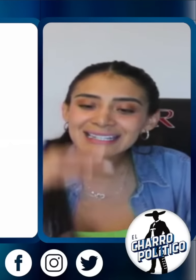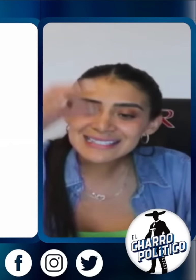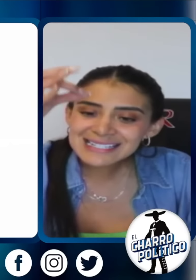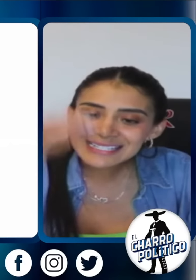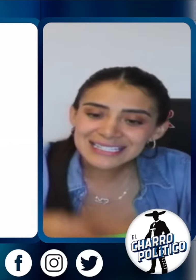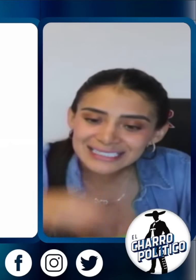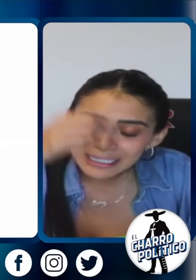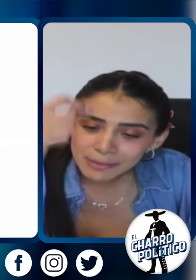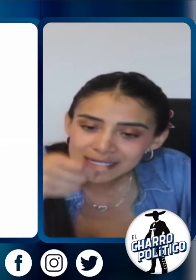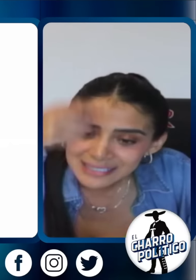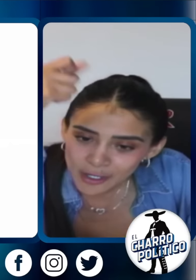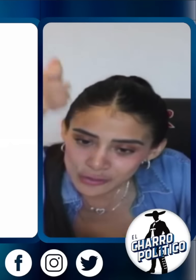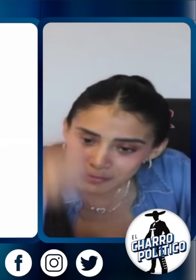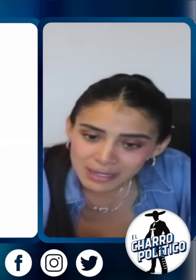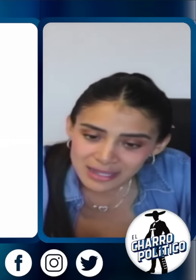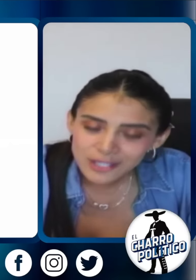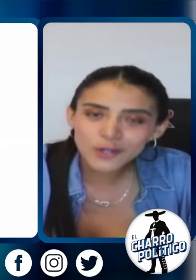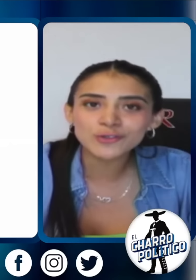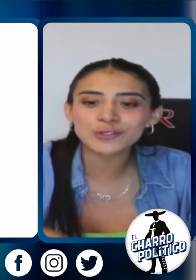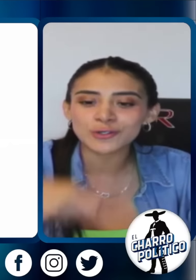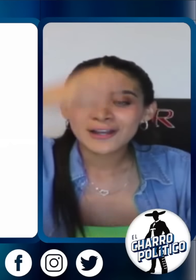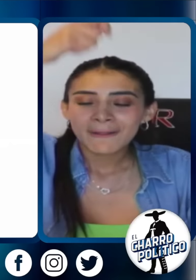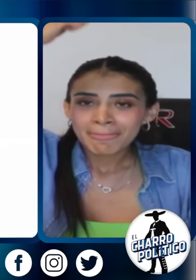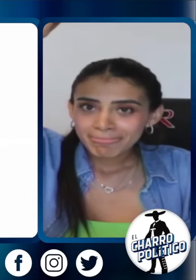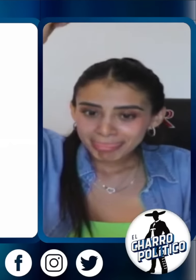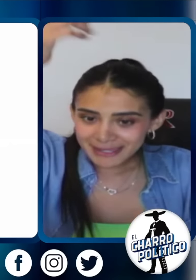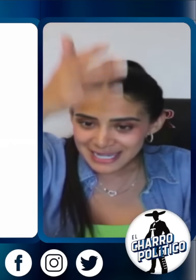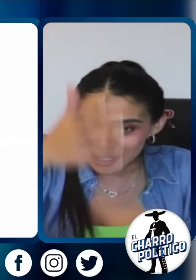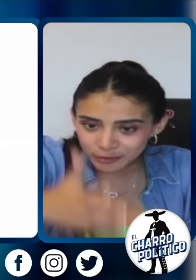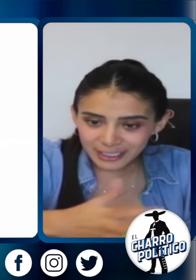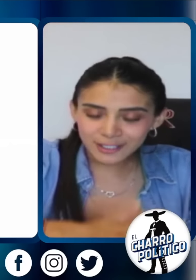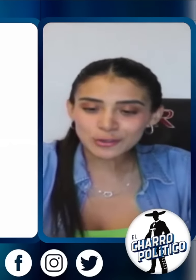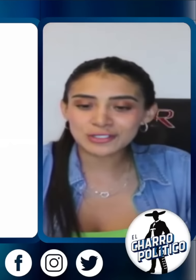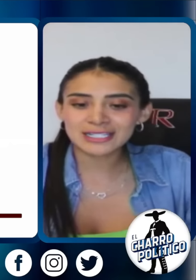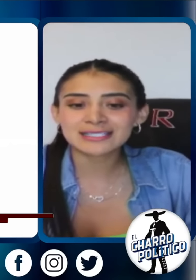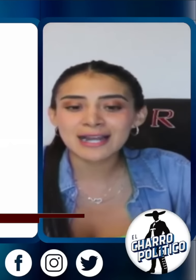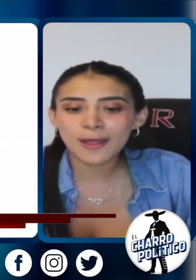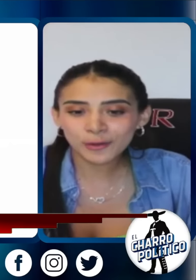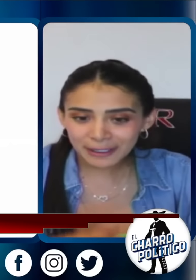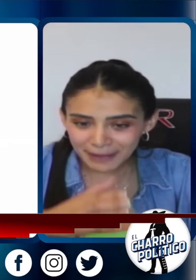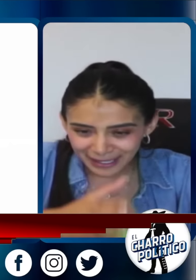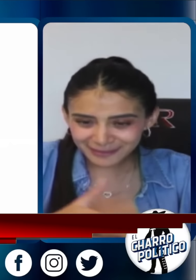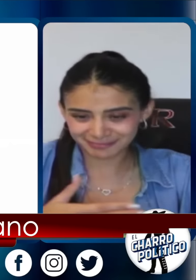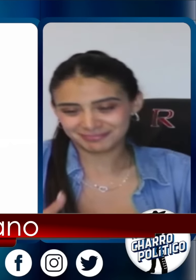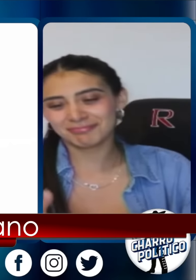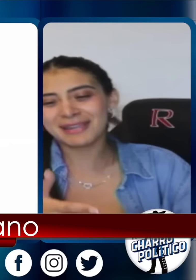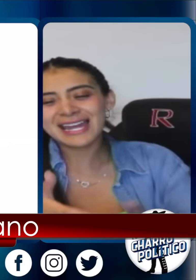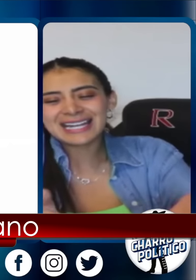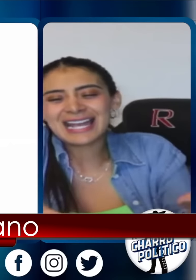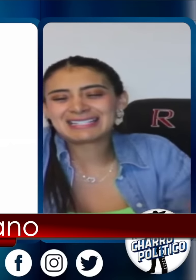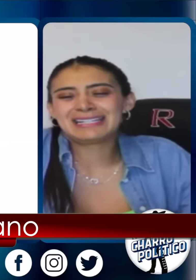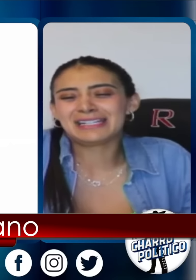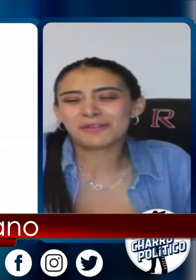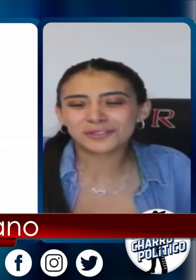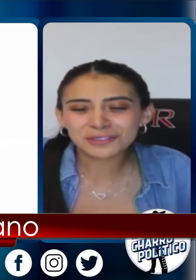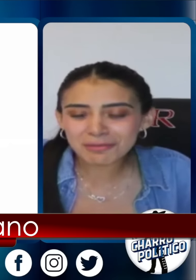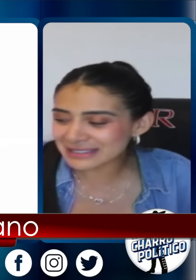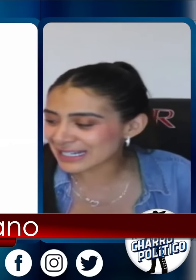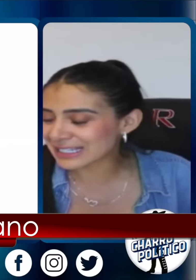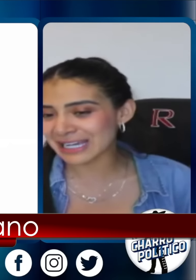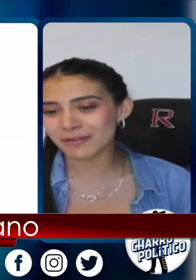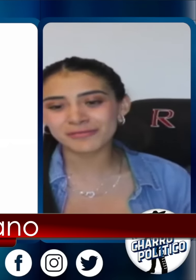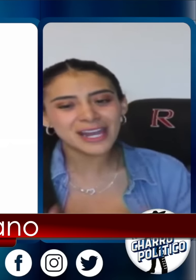Y tan es así que también están los medios chayoteros de este lado que vean Ciro,